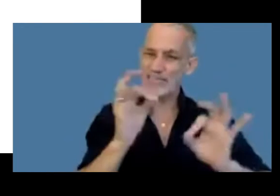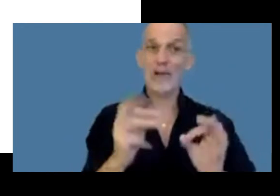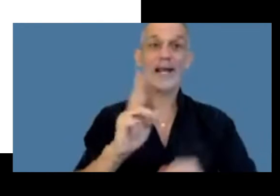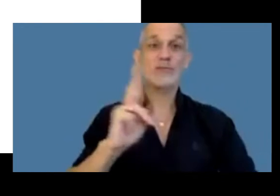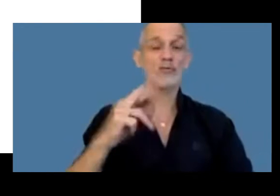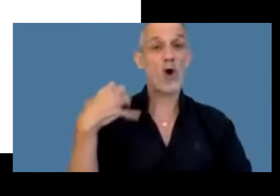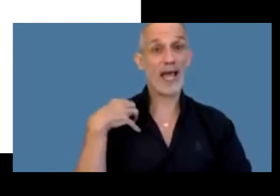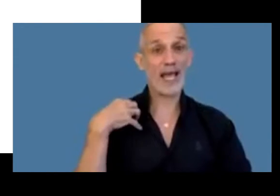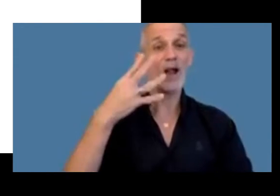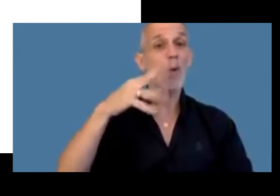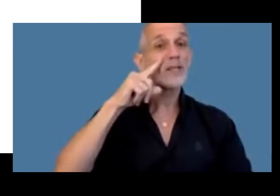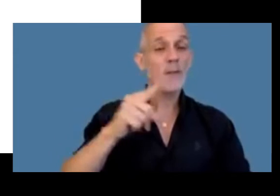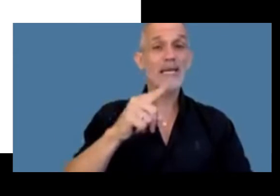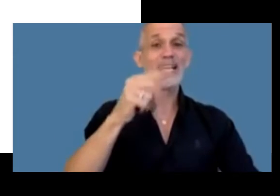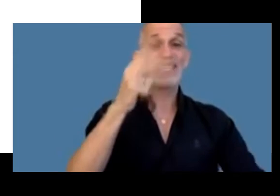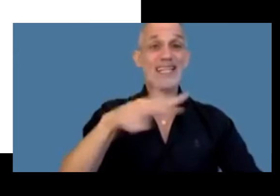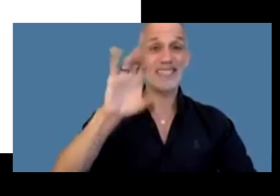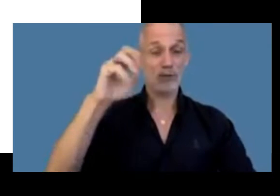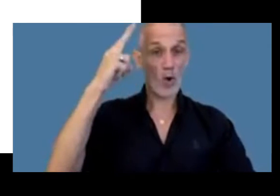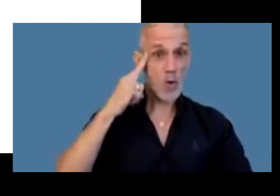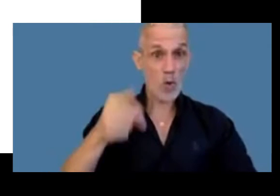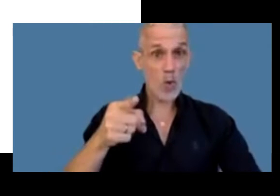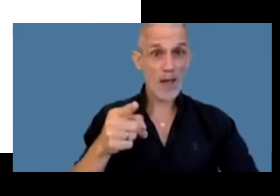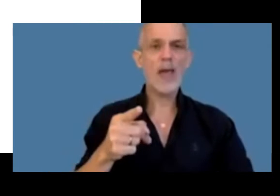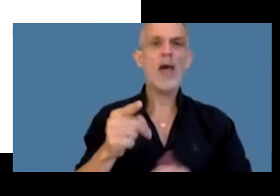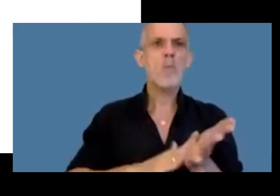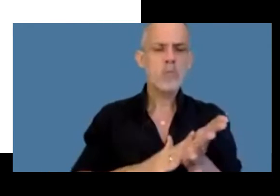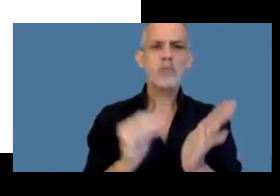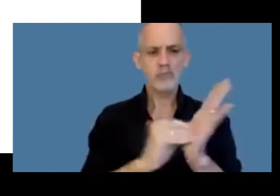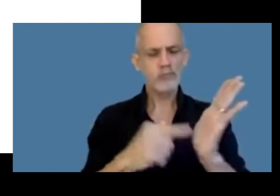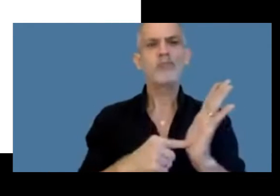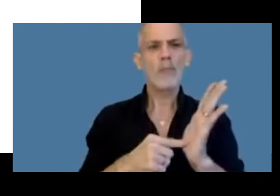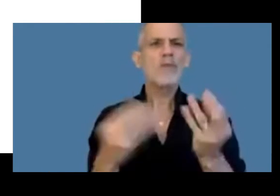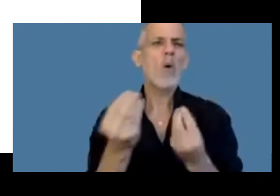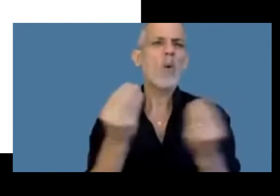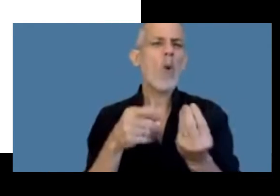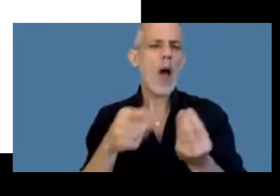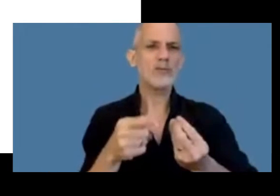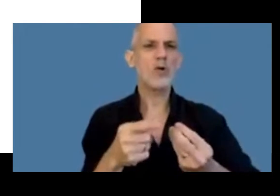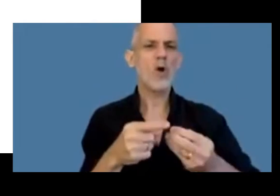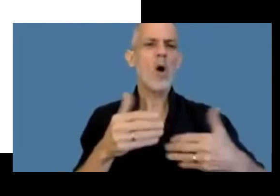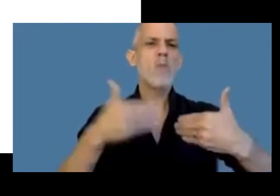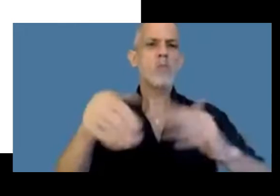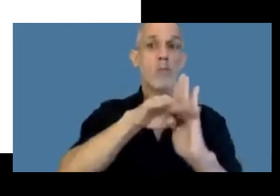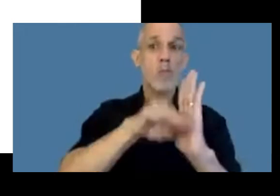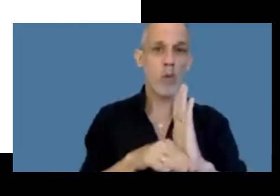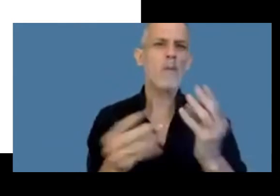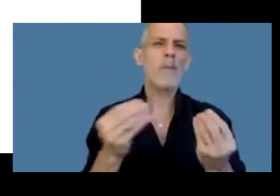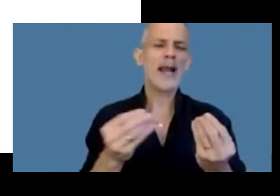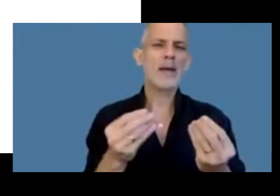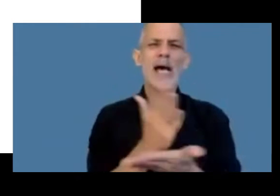General 4309 prevé cuáles son los procedimientos para la exclusión